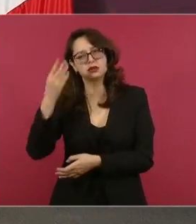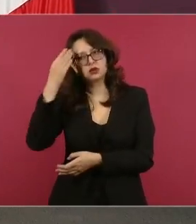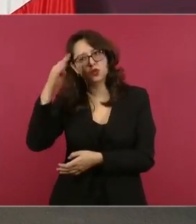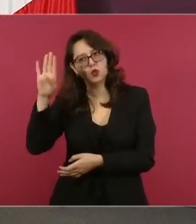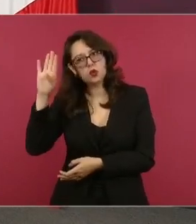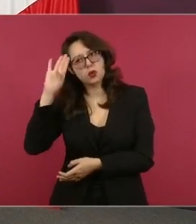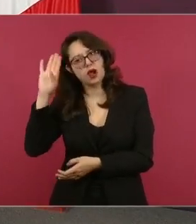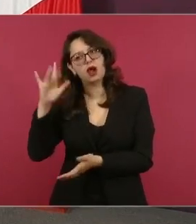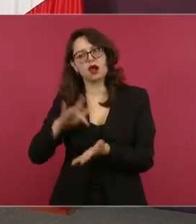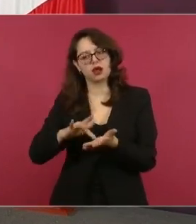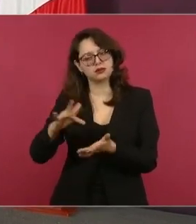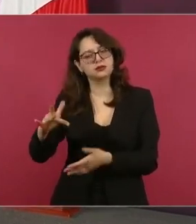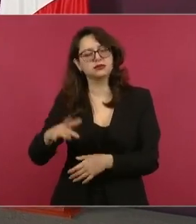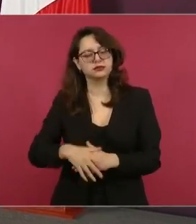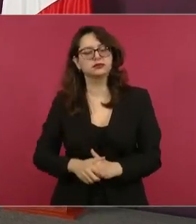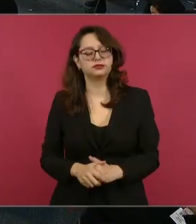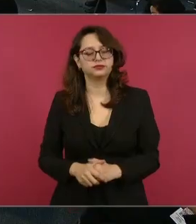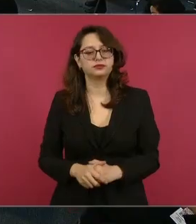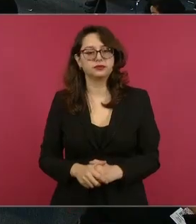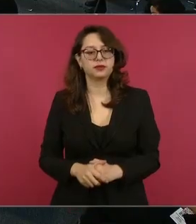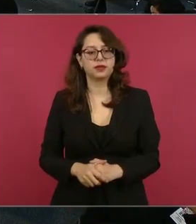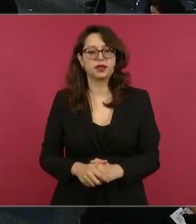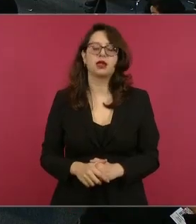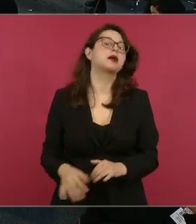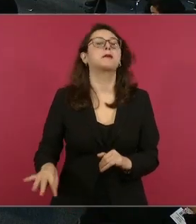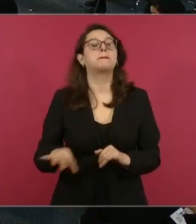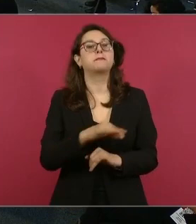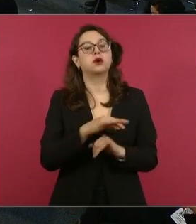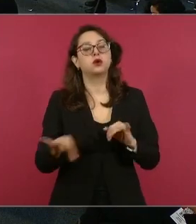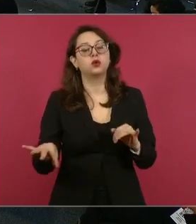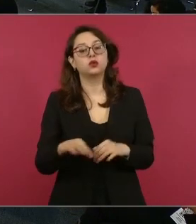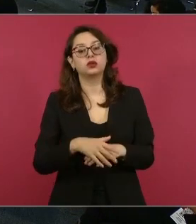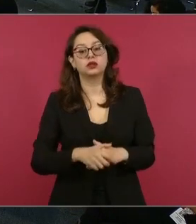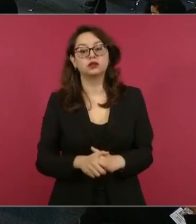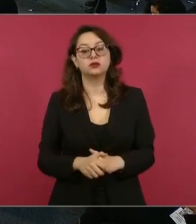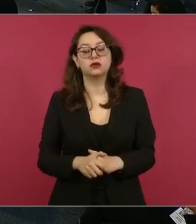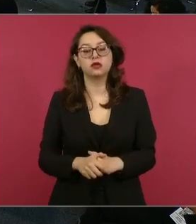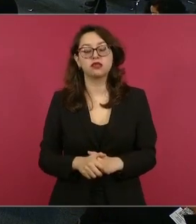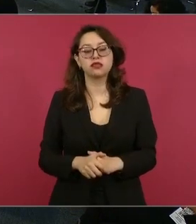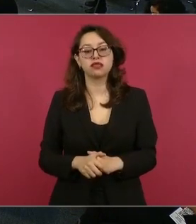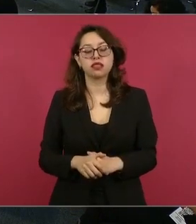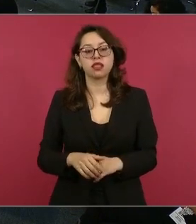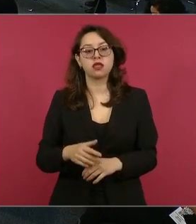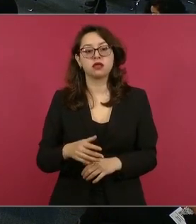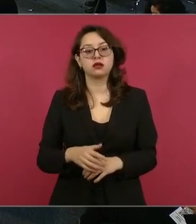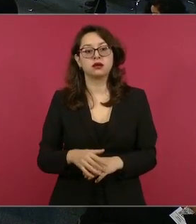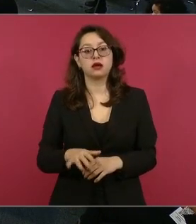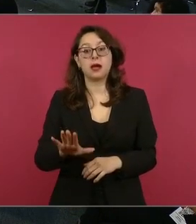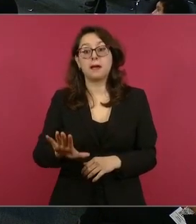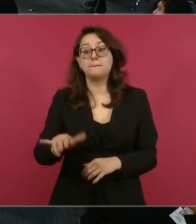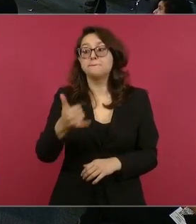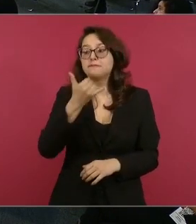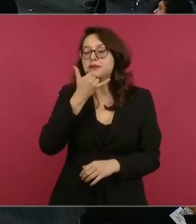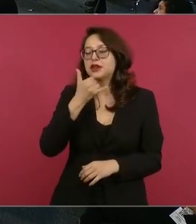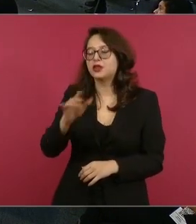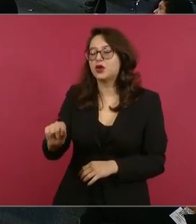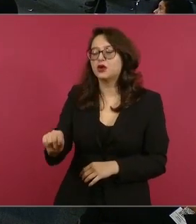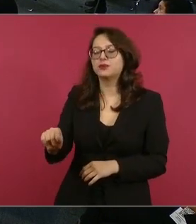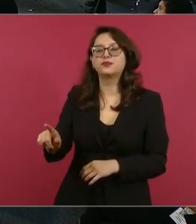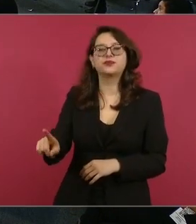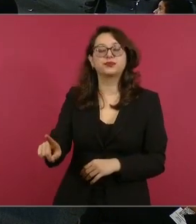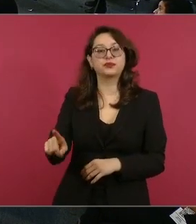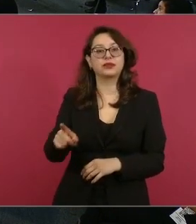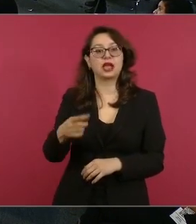y con el gobierno de Cuba. Y nada más para puntualizar, presidente, y finalizar mi esto tampoco les gusta a